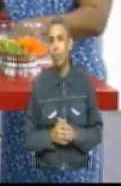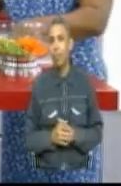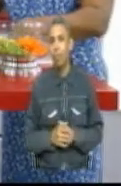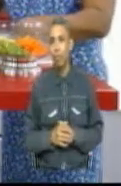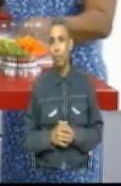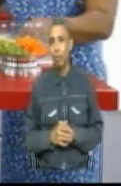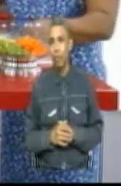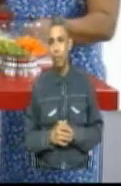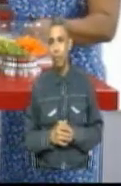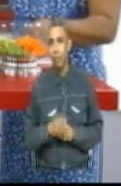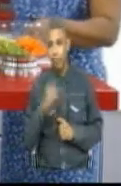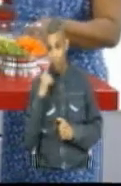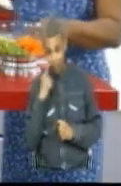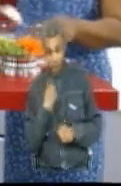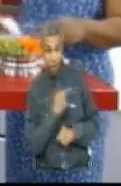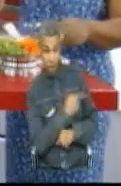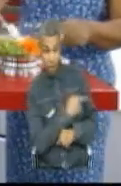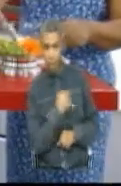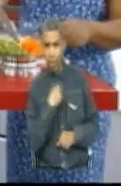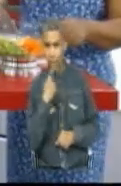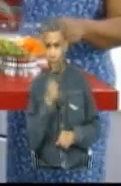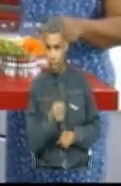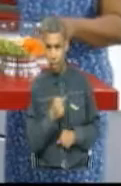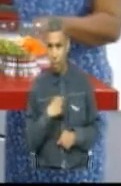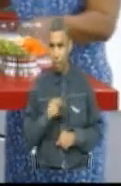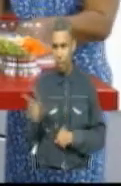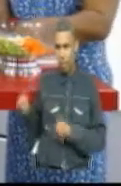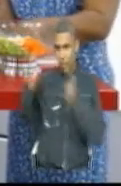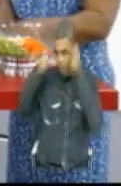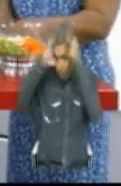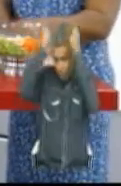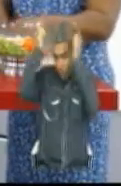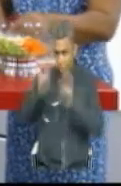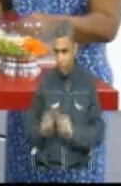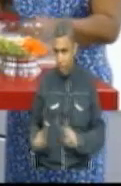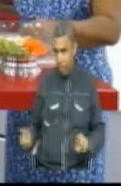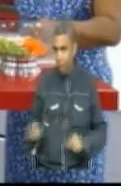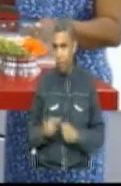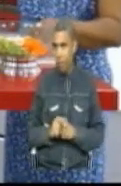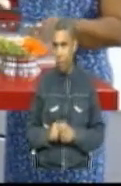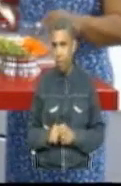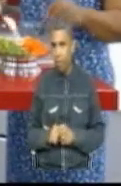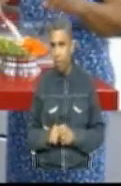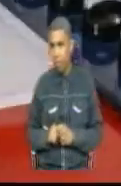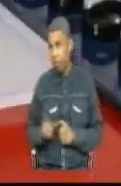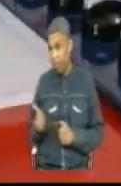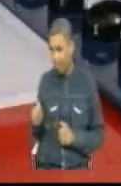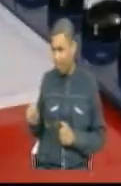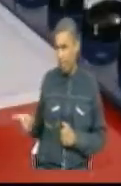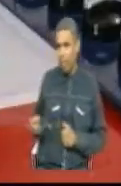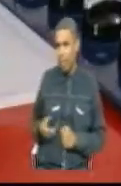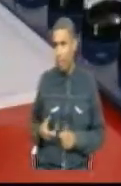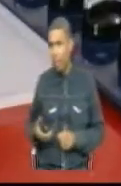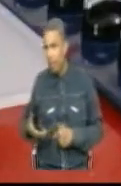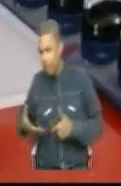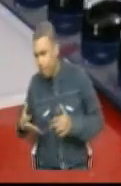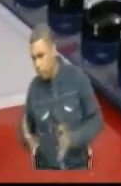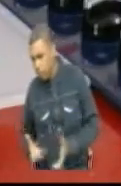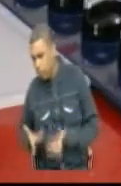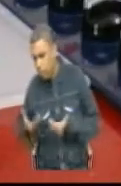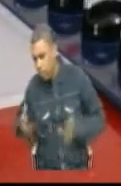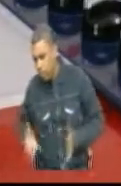a diferencia de güigüe y es que se pueden observar el platico de juristas ensambló haciendo la mezcla